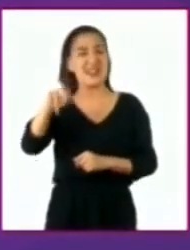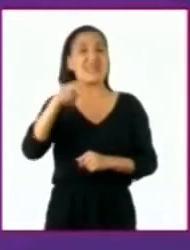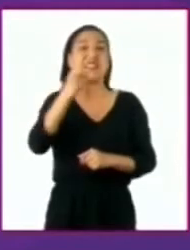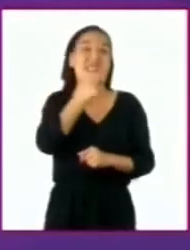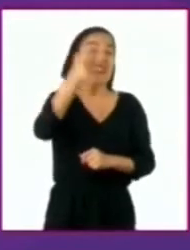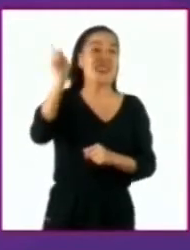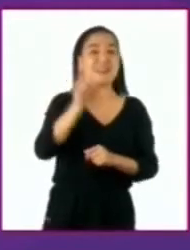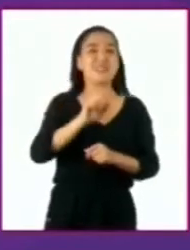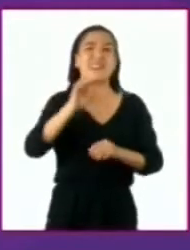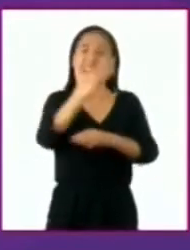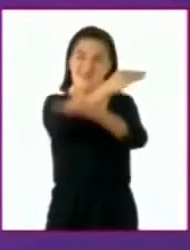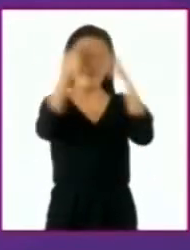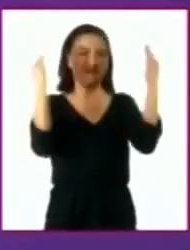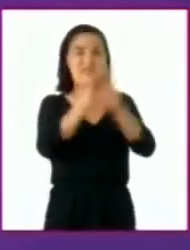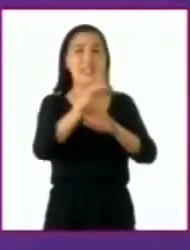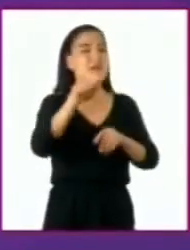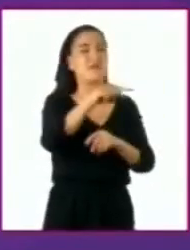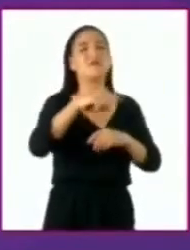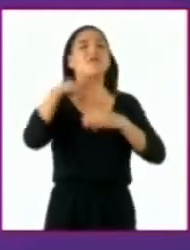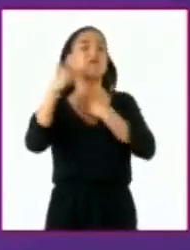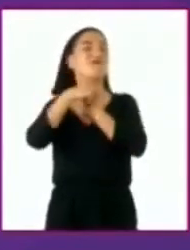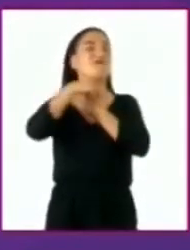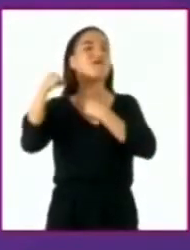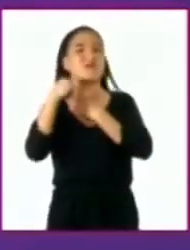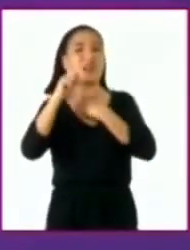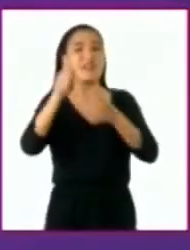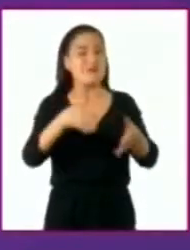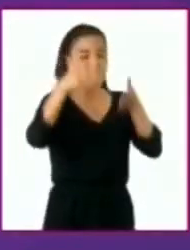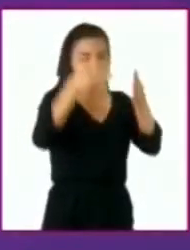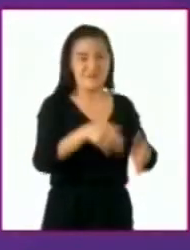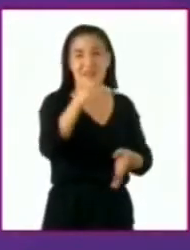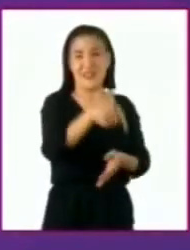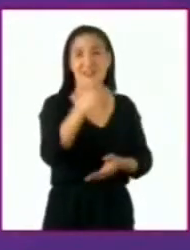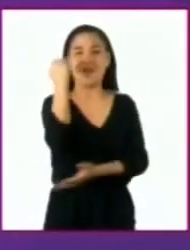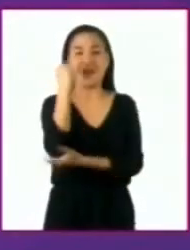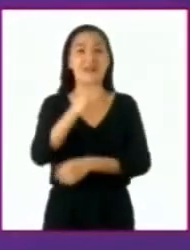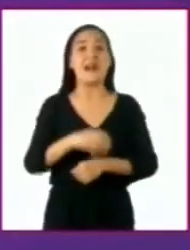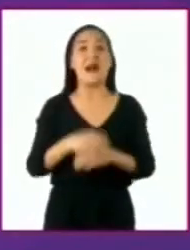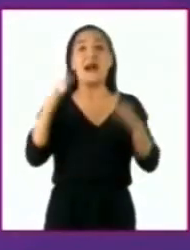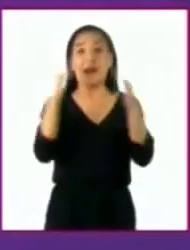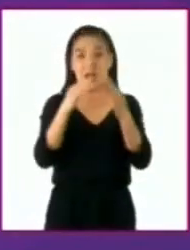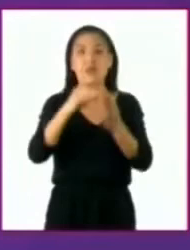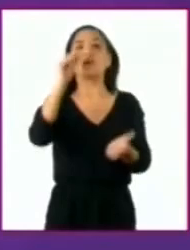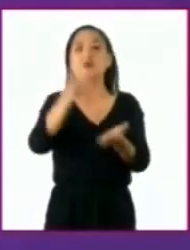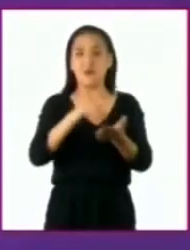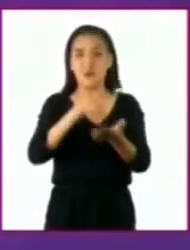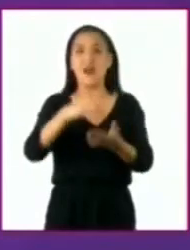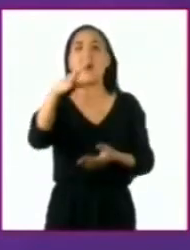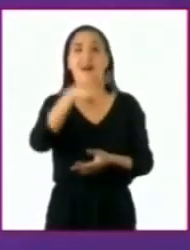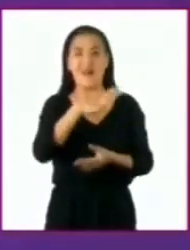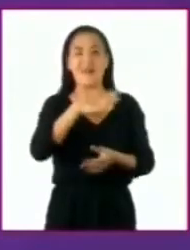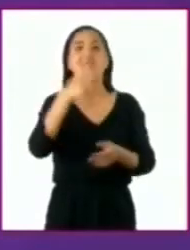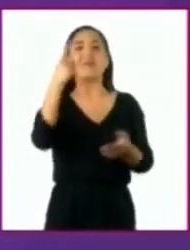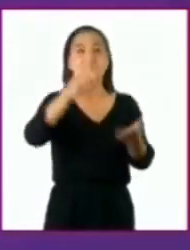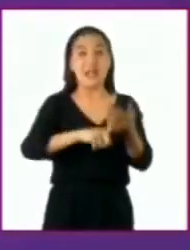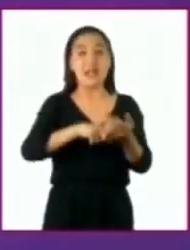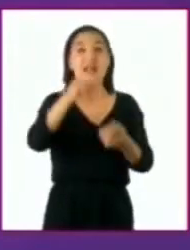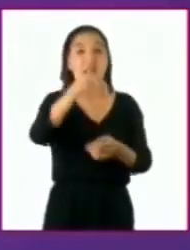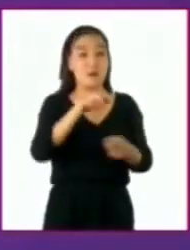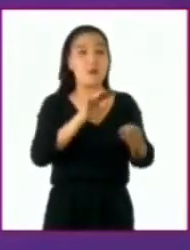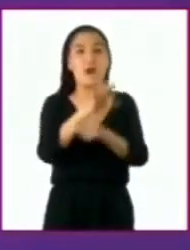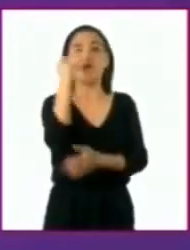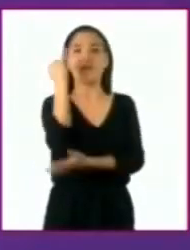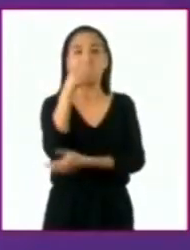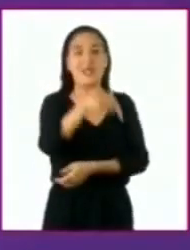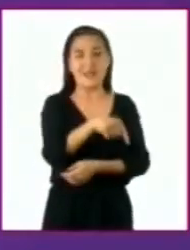la ahorcó y la enterró en los jardines. La casa aún se conserva y el jardín donde Cortés enterró a su mujer es lo que hoy